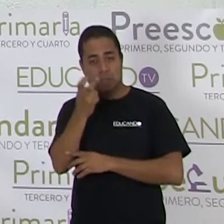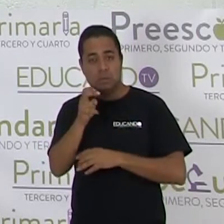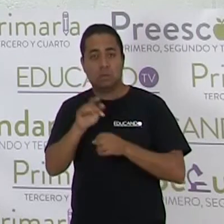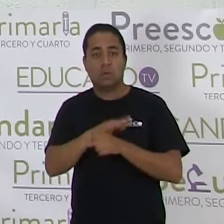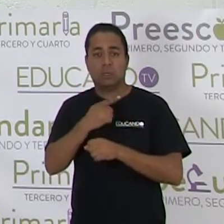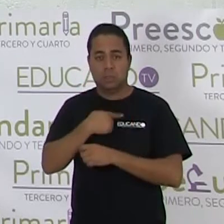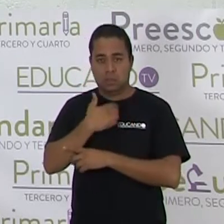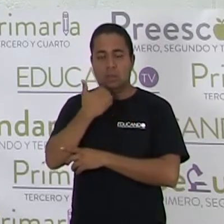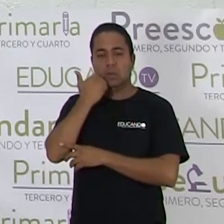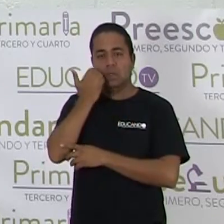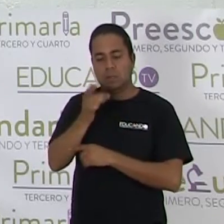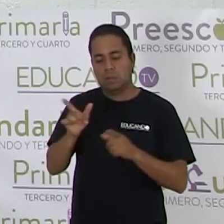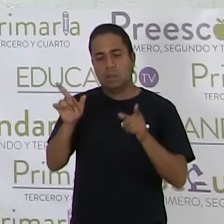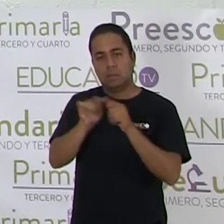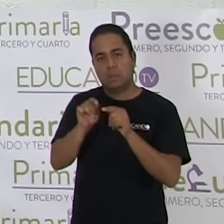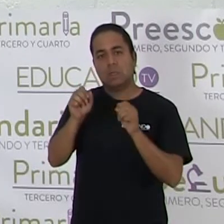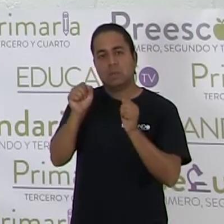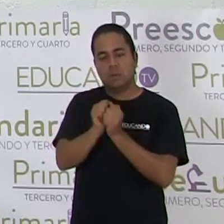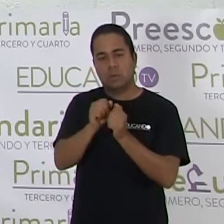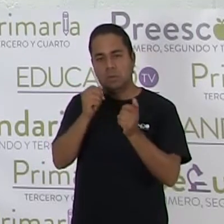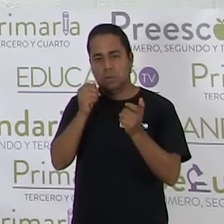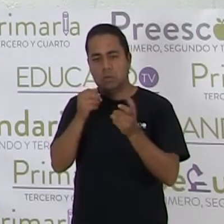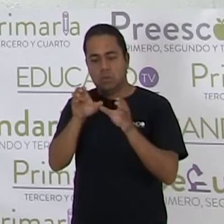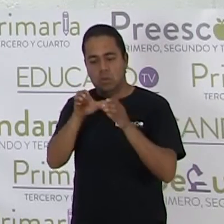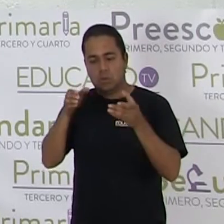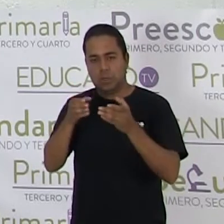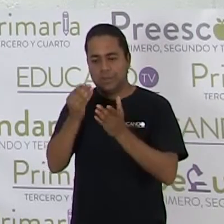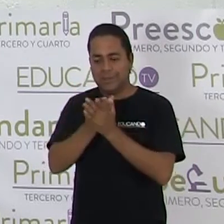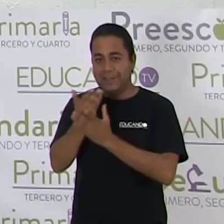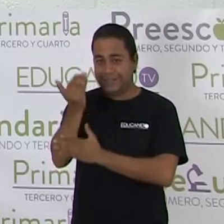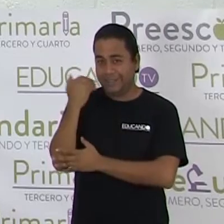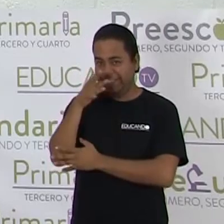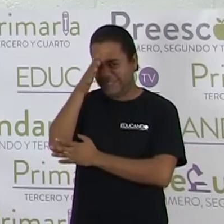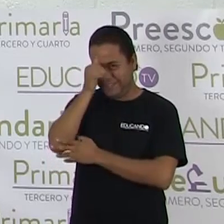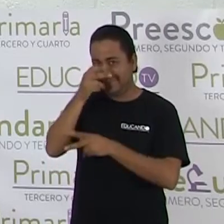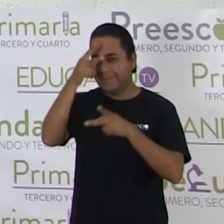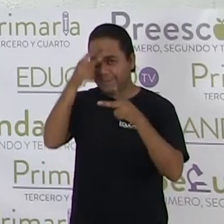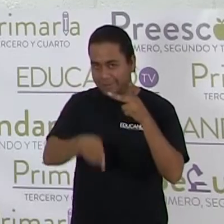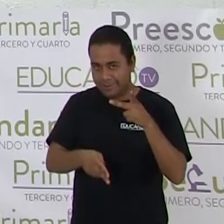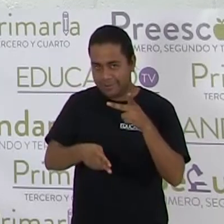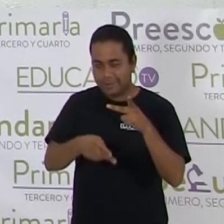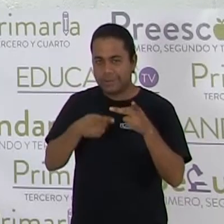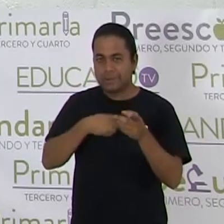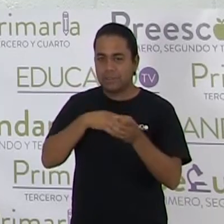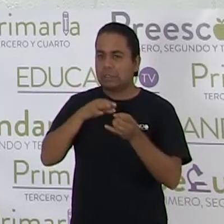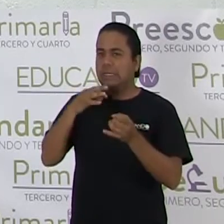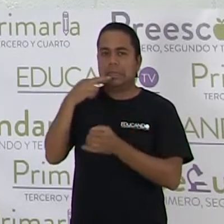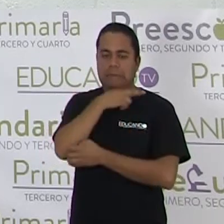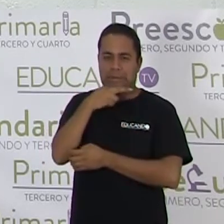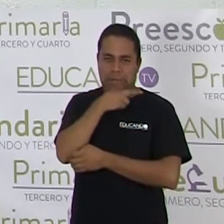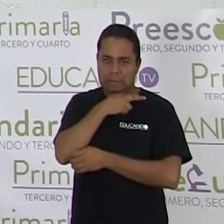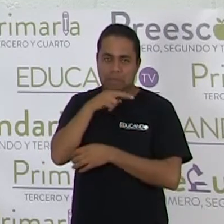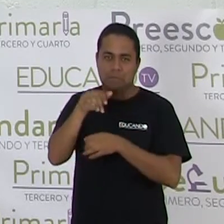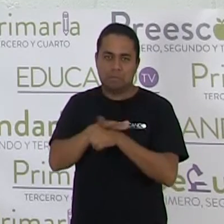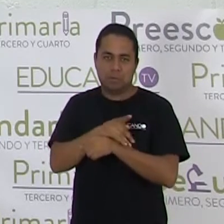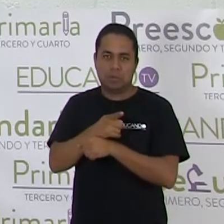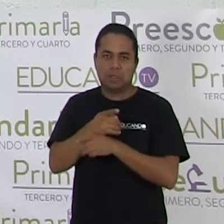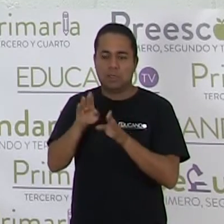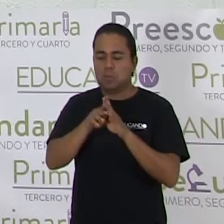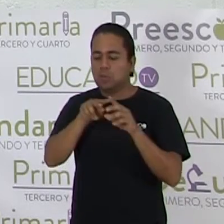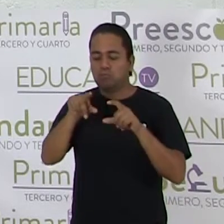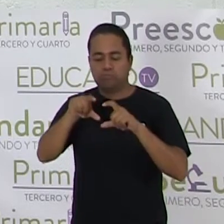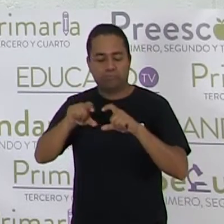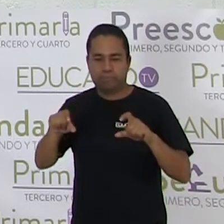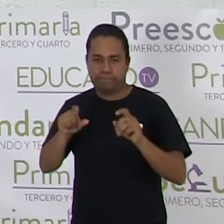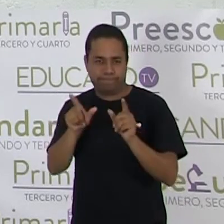quiero terminar con el cuento de la sesión anterior, ¿lo recuerdas? Voy a terminar muy rápido porque son apenas unos renglones.